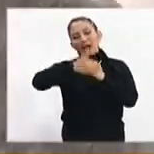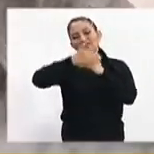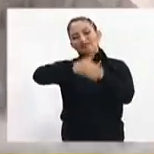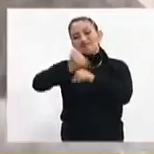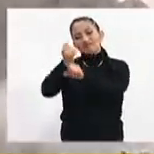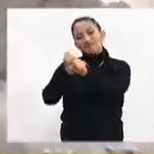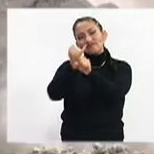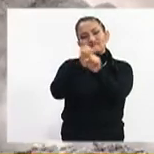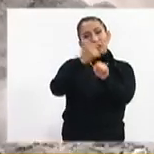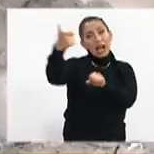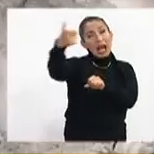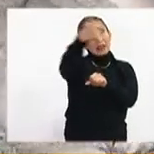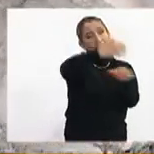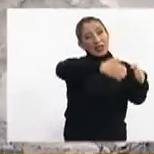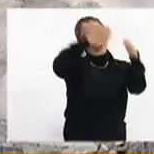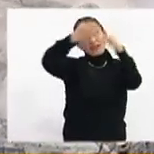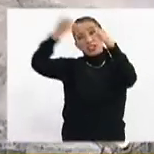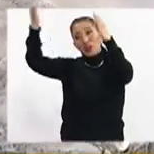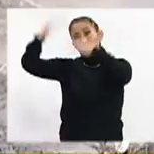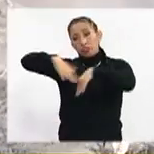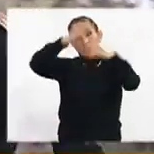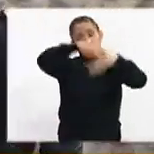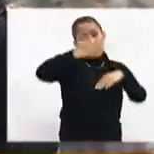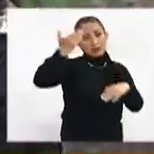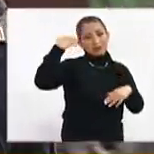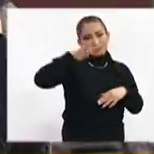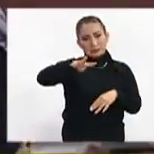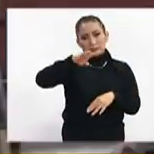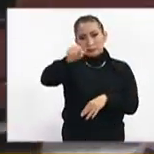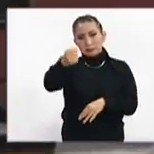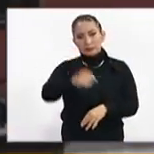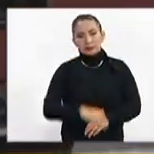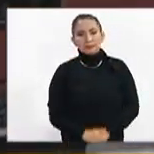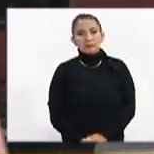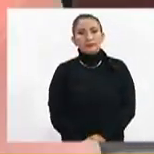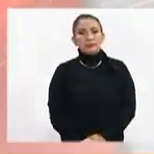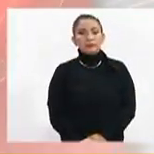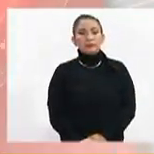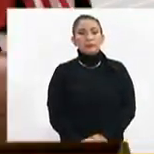de investigación por cada uno de los edificios colapsados el pasado 19 de septiembre.